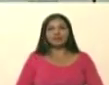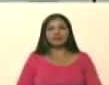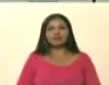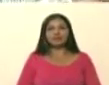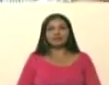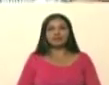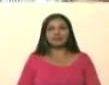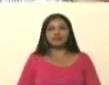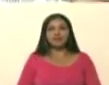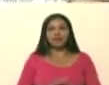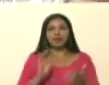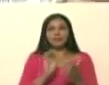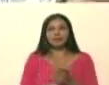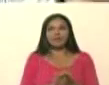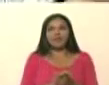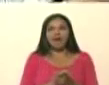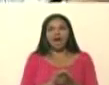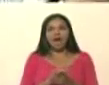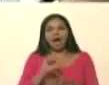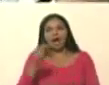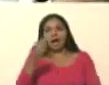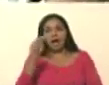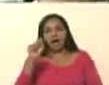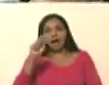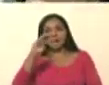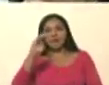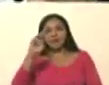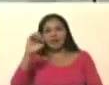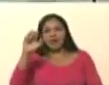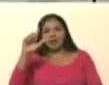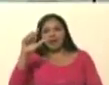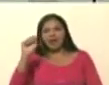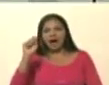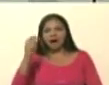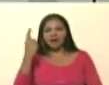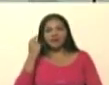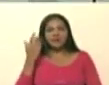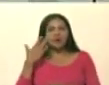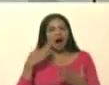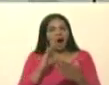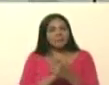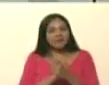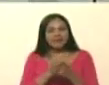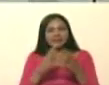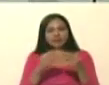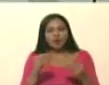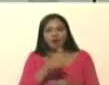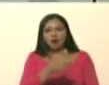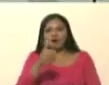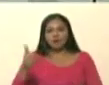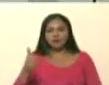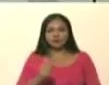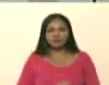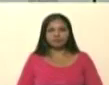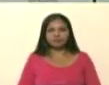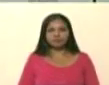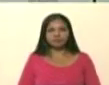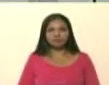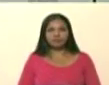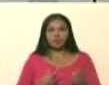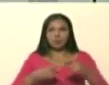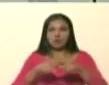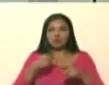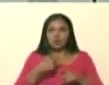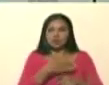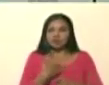compañera gabriela ximo sã no abrazo gabriela compañeras compañeros igualmente